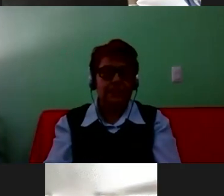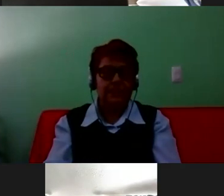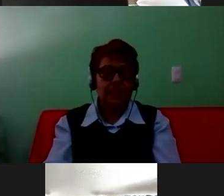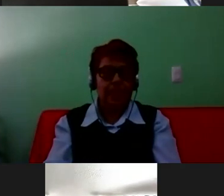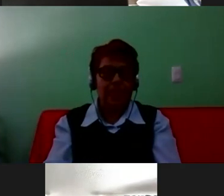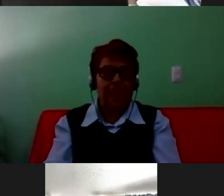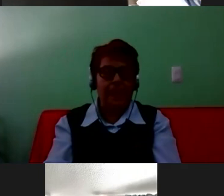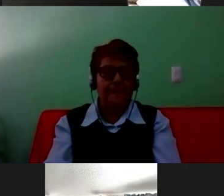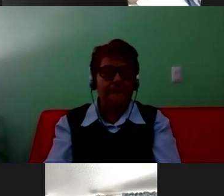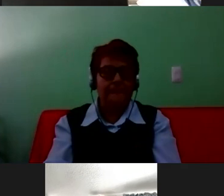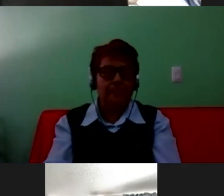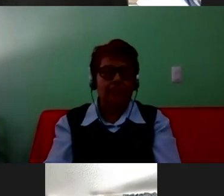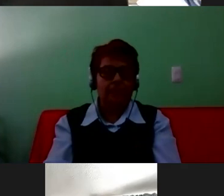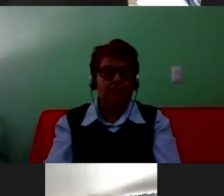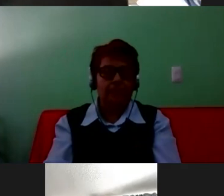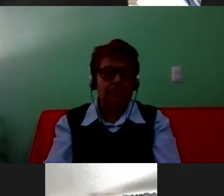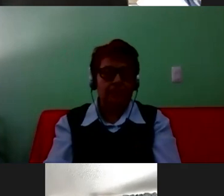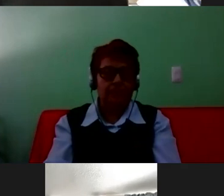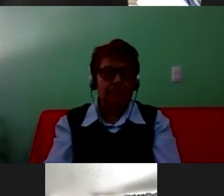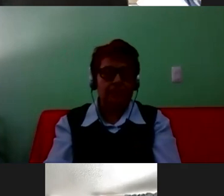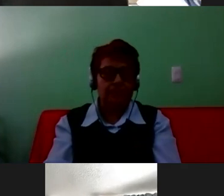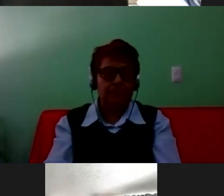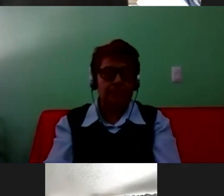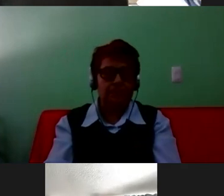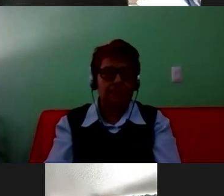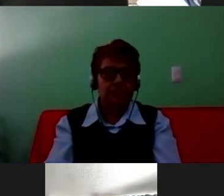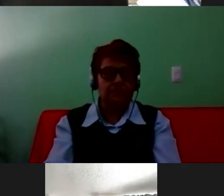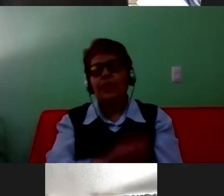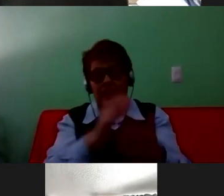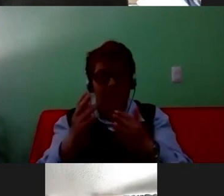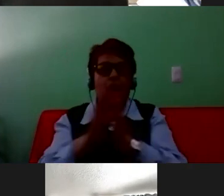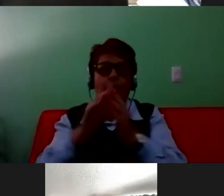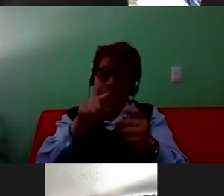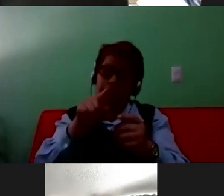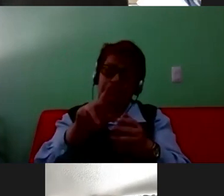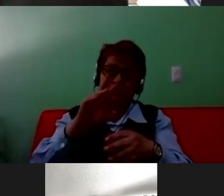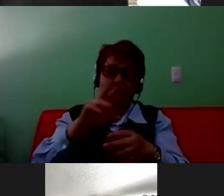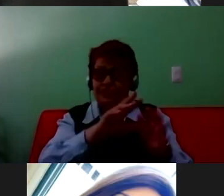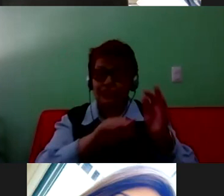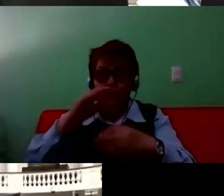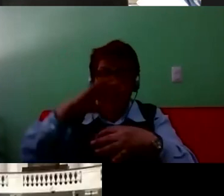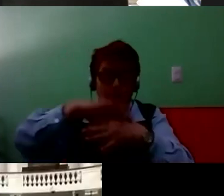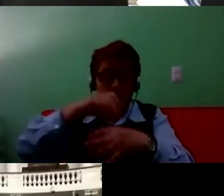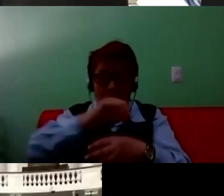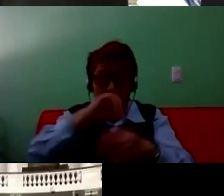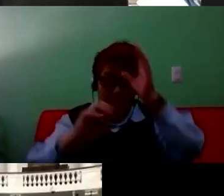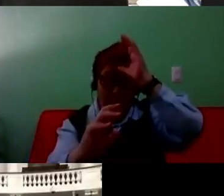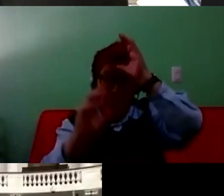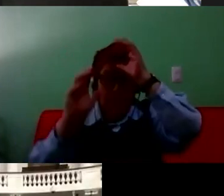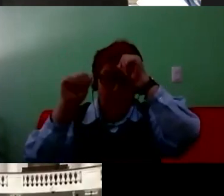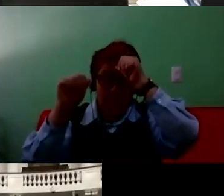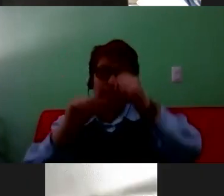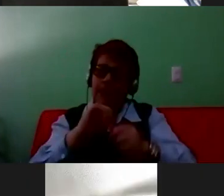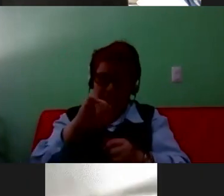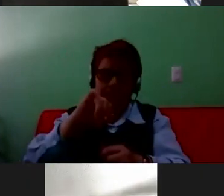Entonces tendríamos que pasar de nuevo todos y todas, si estamos de acuerdo, diciendo que se aprueba el orden del día. Sí, está